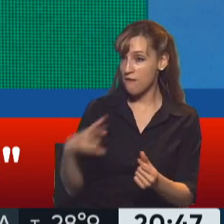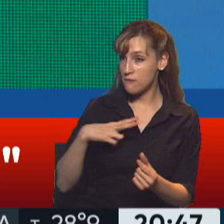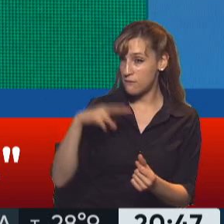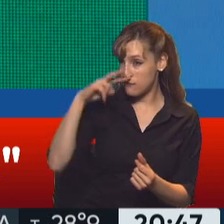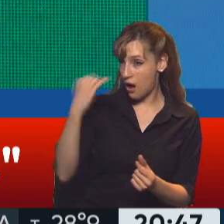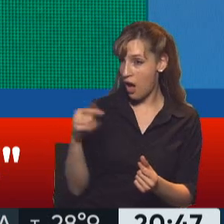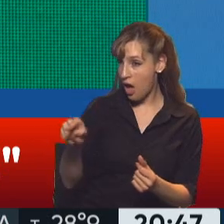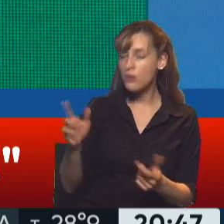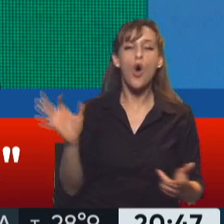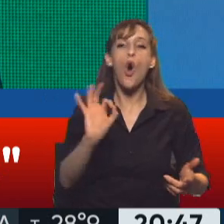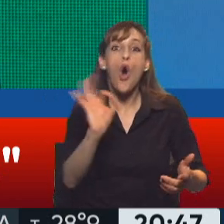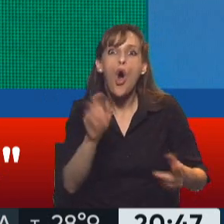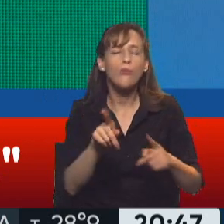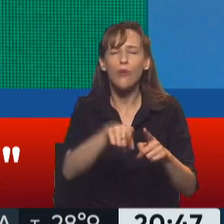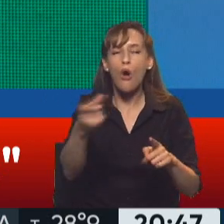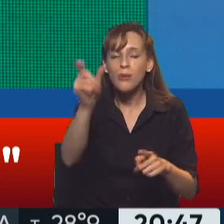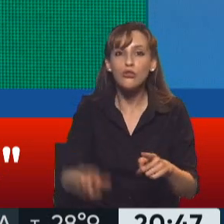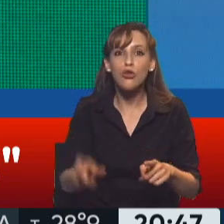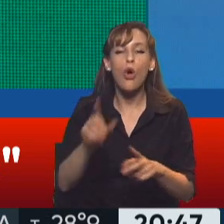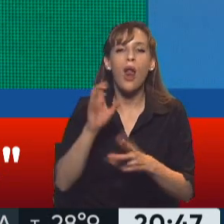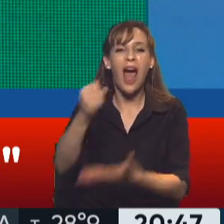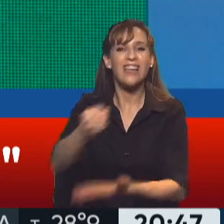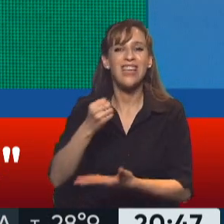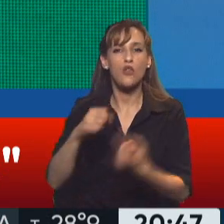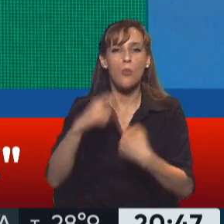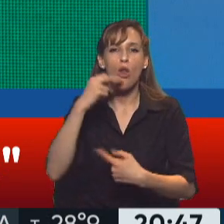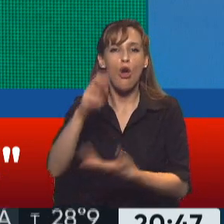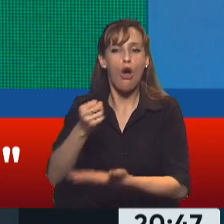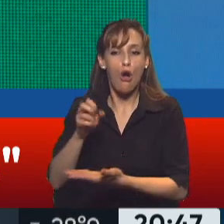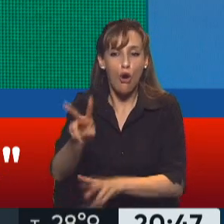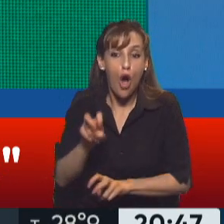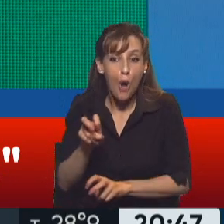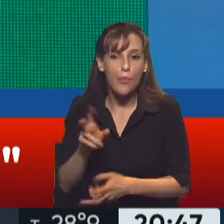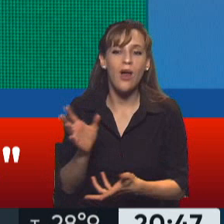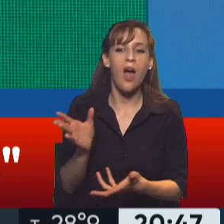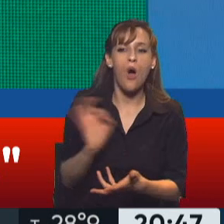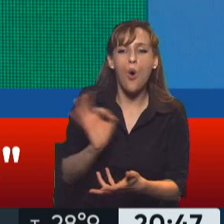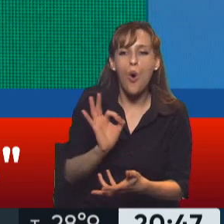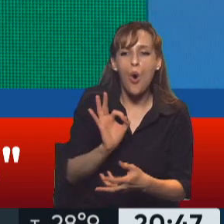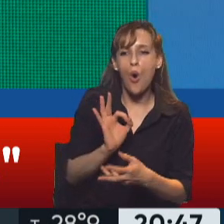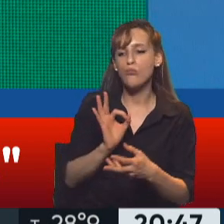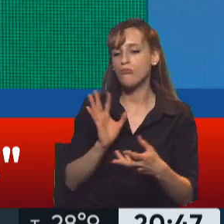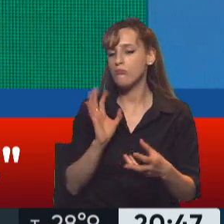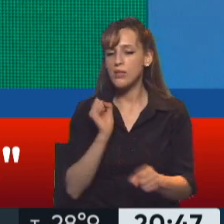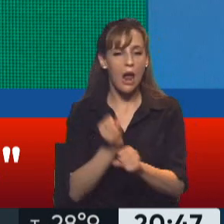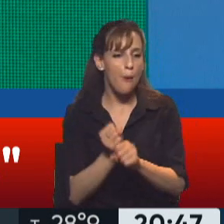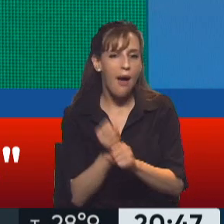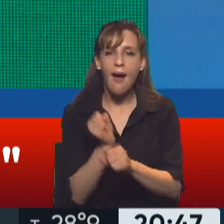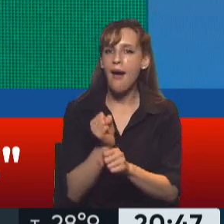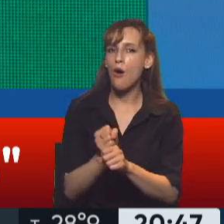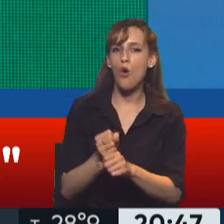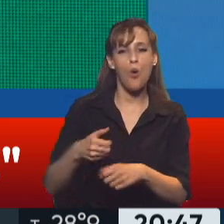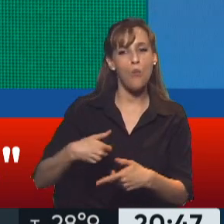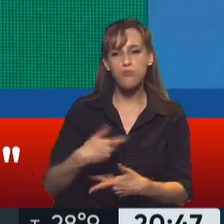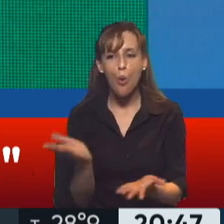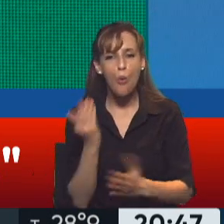una asignación universal que otra familia no tiene, o que tiene un acceso a un trabajo en el sector